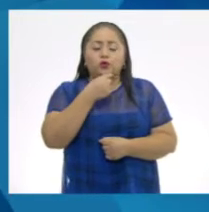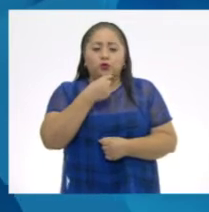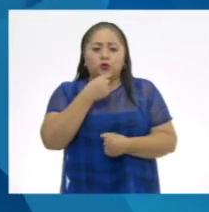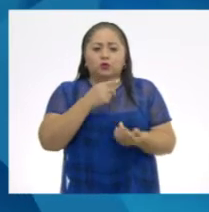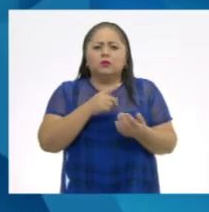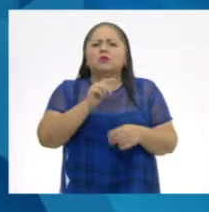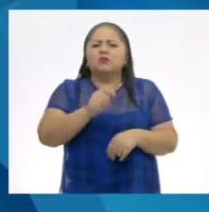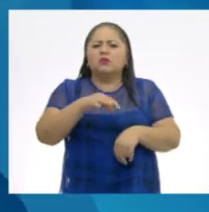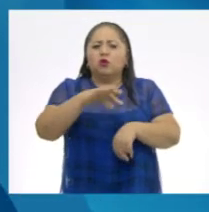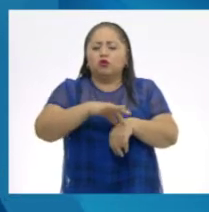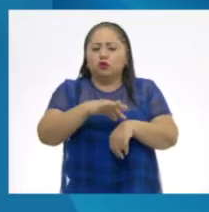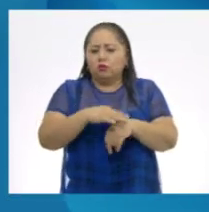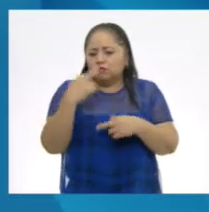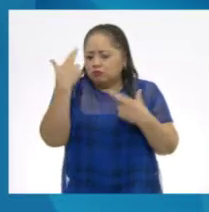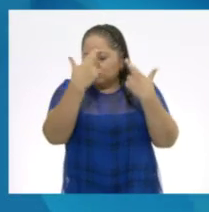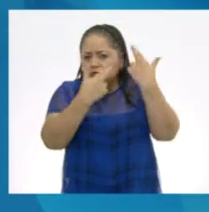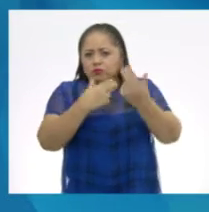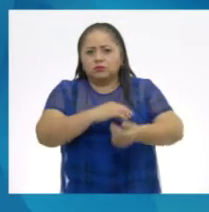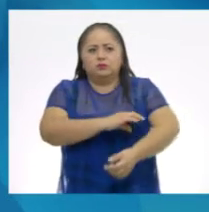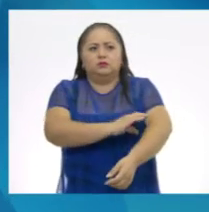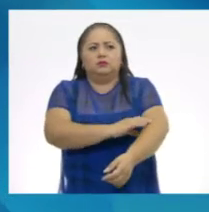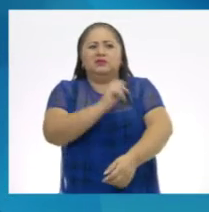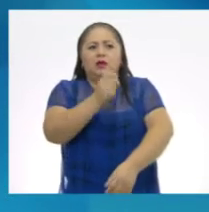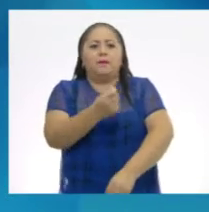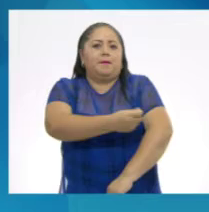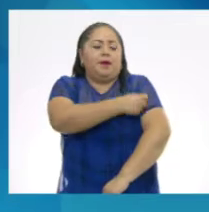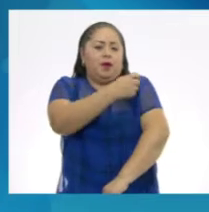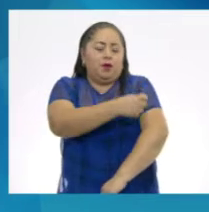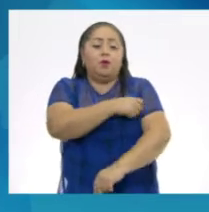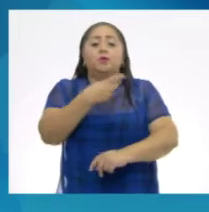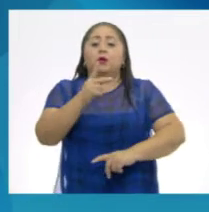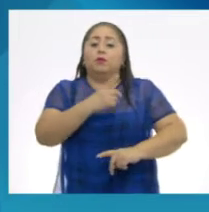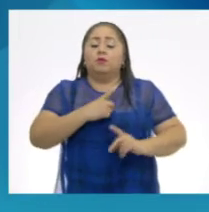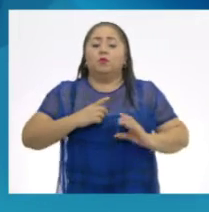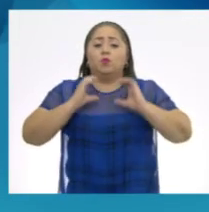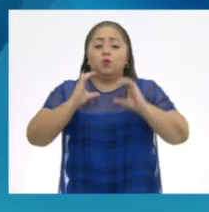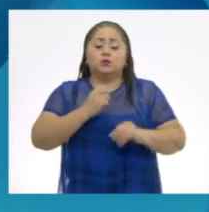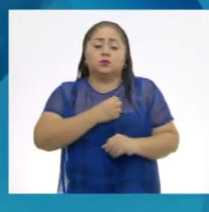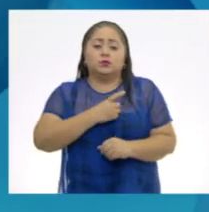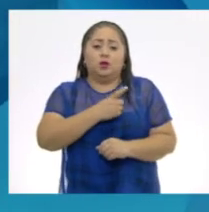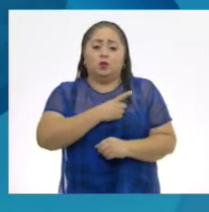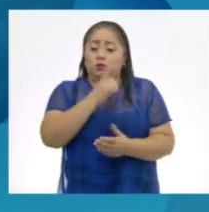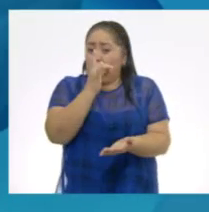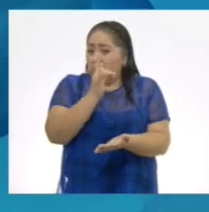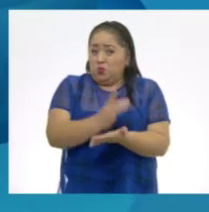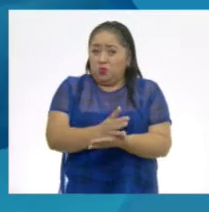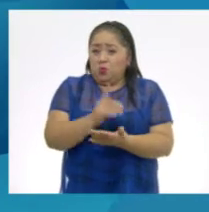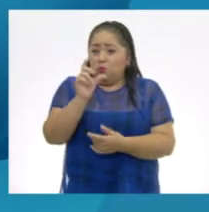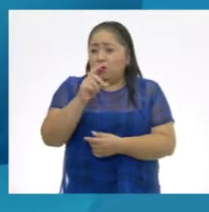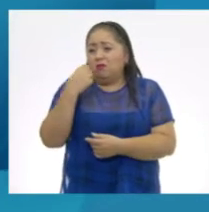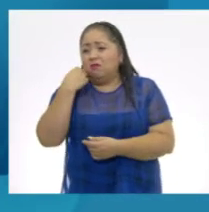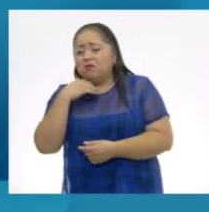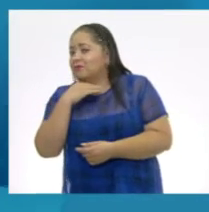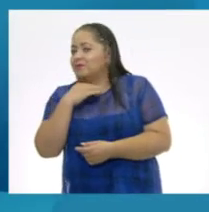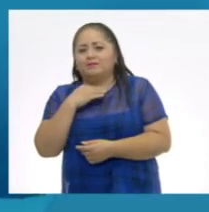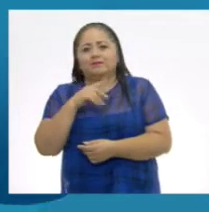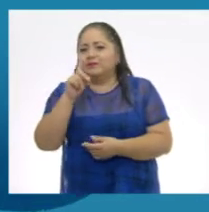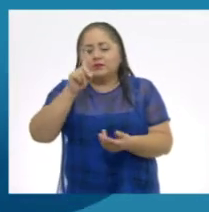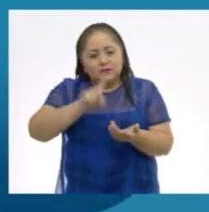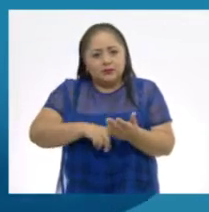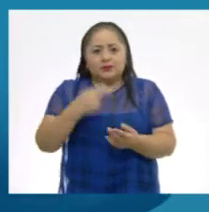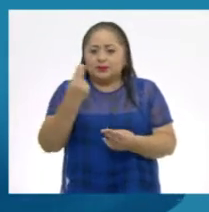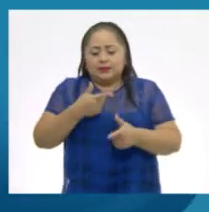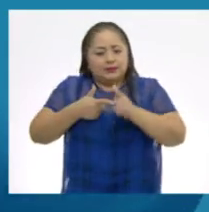están revisando. Al parecer le están poniendo una vacuna. El cuidado de la salud no es únicamente cuando uno está enfermo, sino para